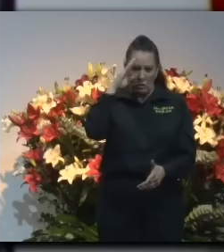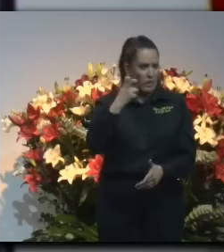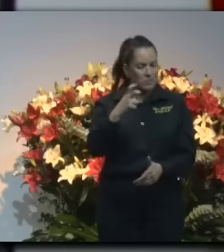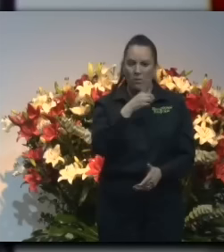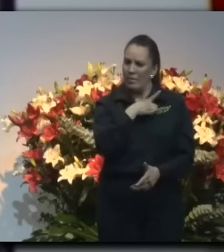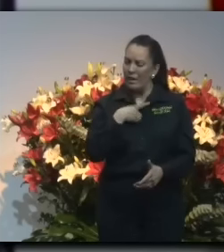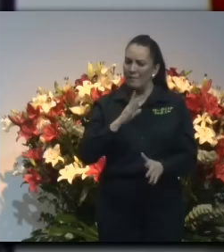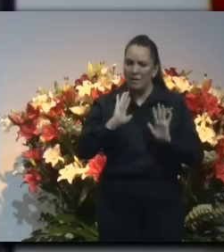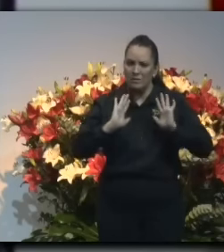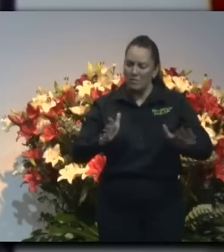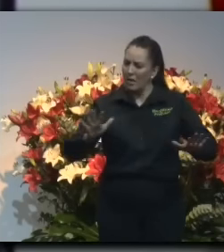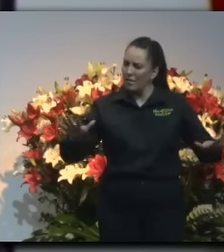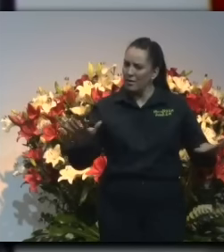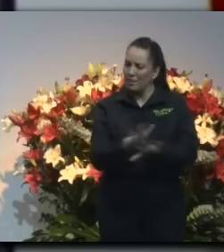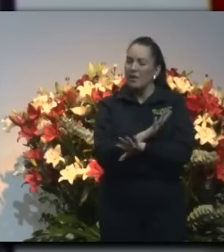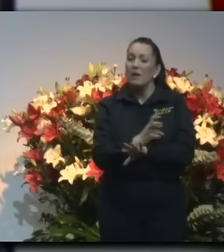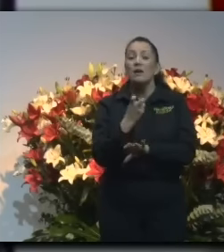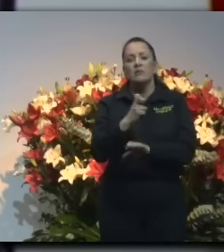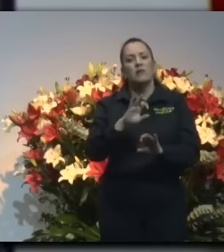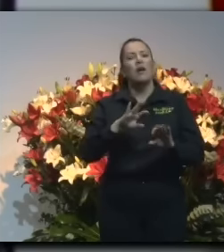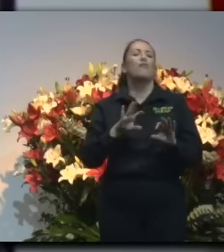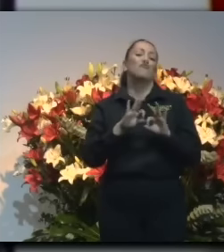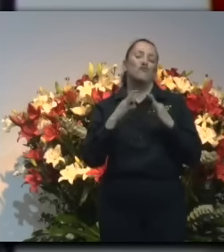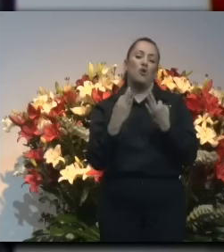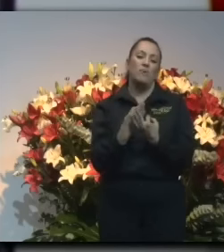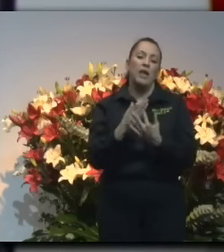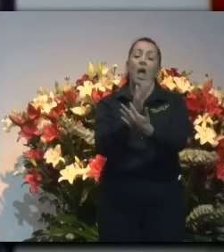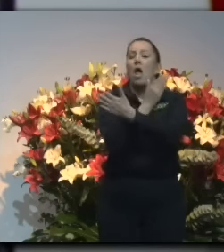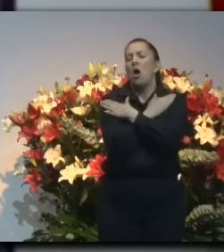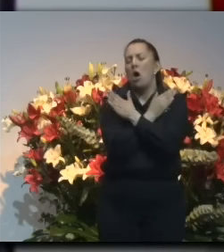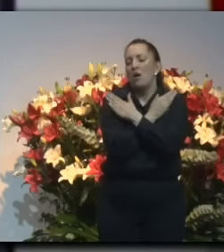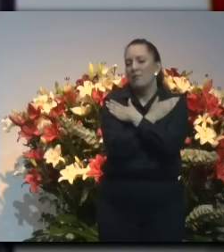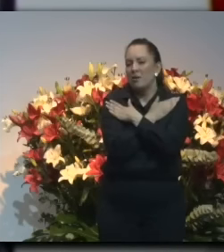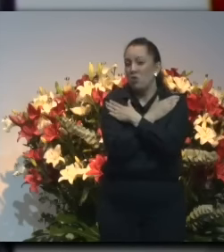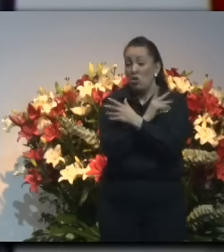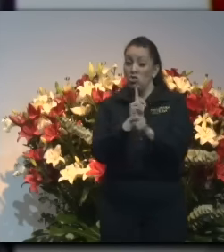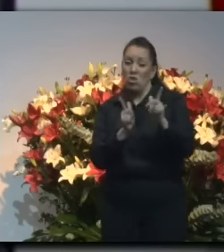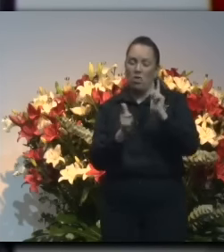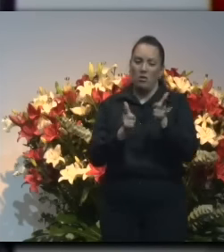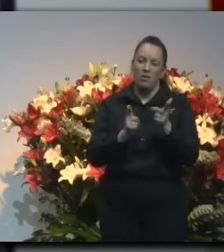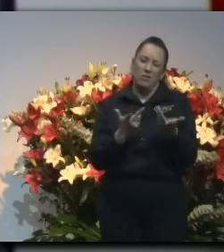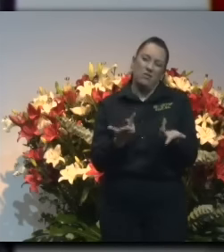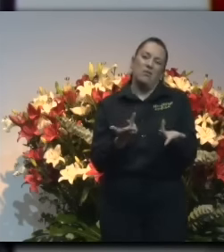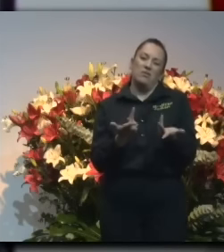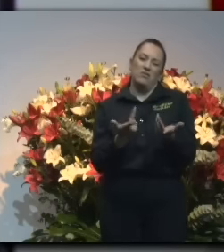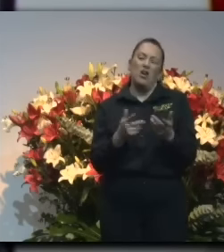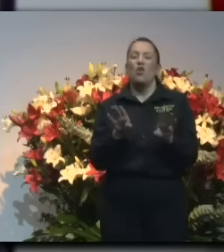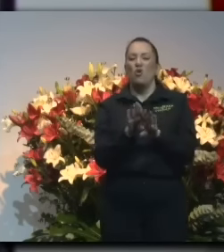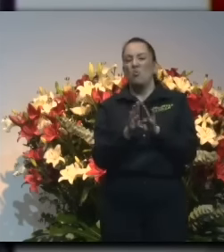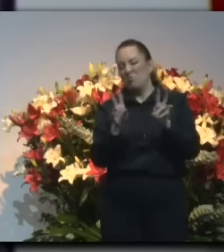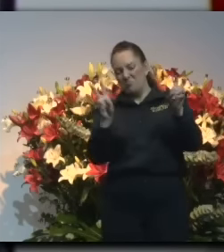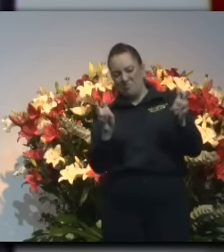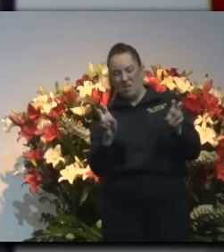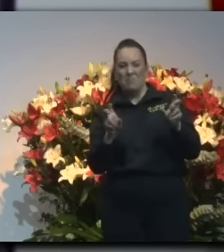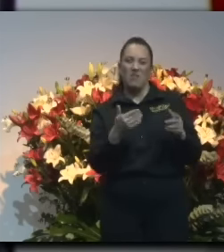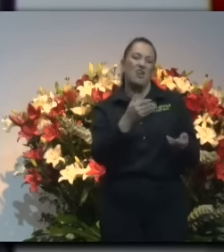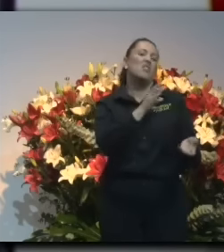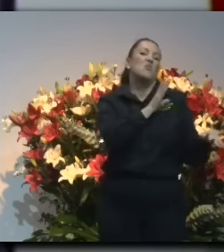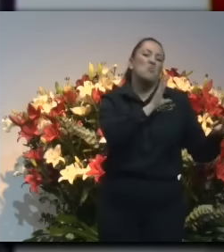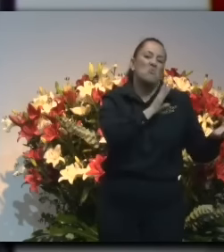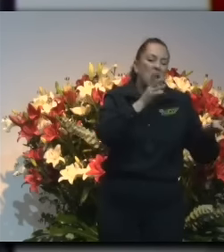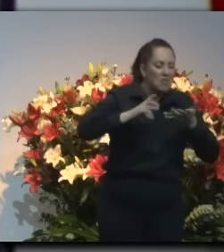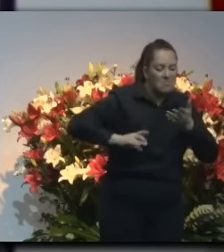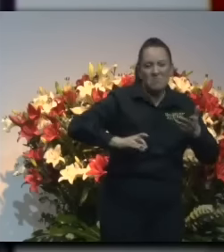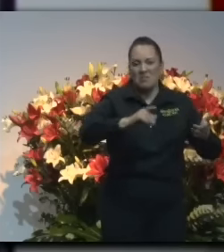cambiar. Esta estrategia de abrazos y no balazos fue un eslogan de campaña que se convirtió en una política pública, y aquí dejo clara